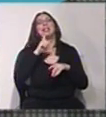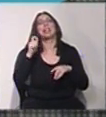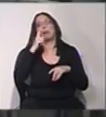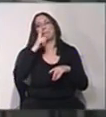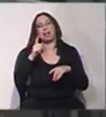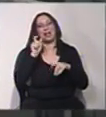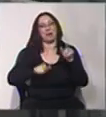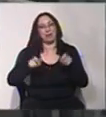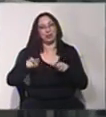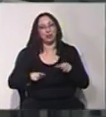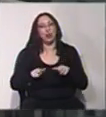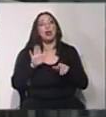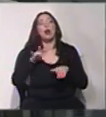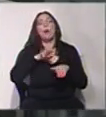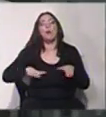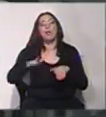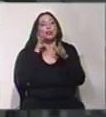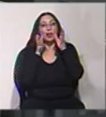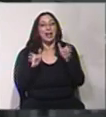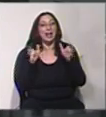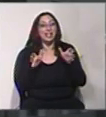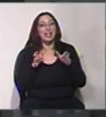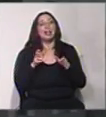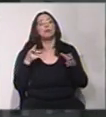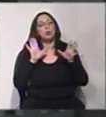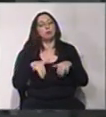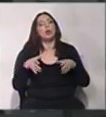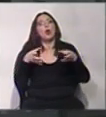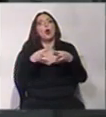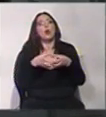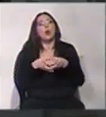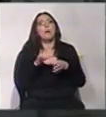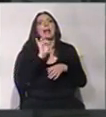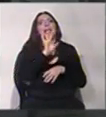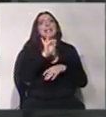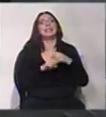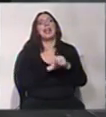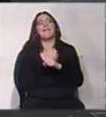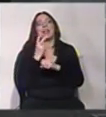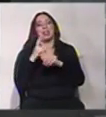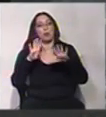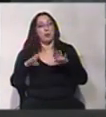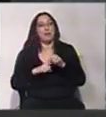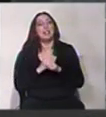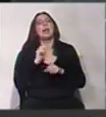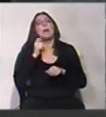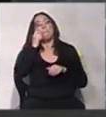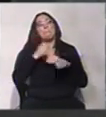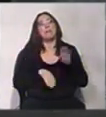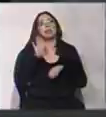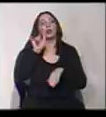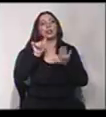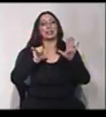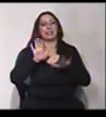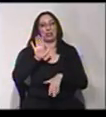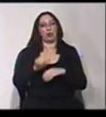habitantes. En cuanto a poblaciones de riesgo, se destacan los grupos comprendidos entre los 15 y 29 años y los mayores de 65